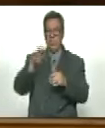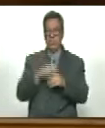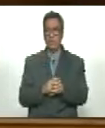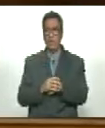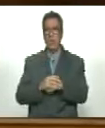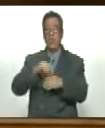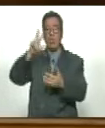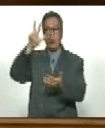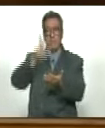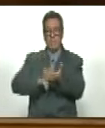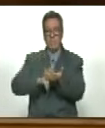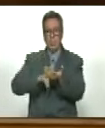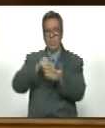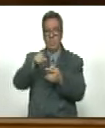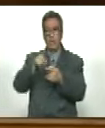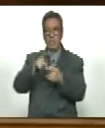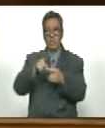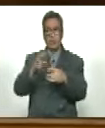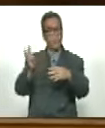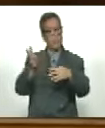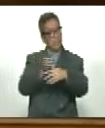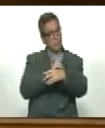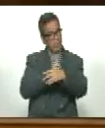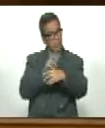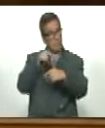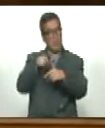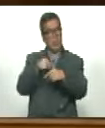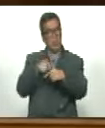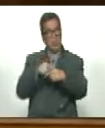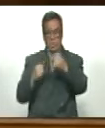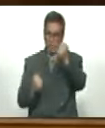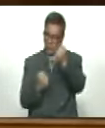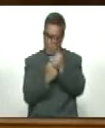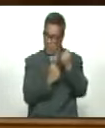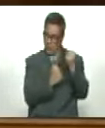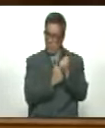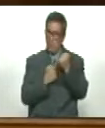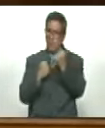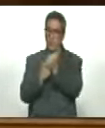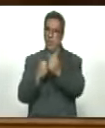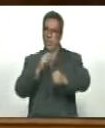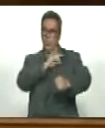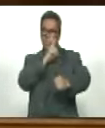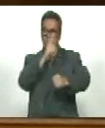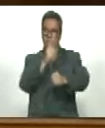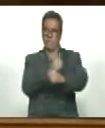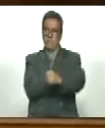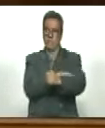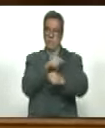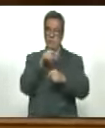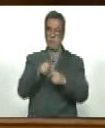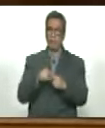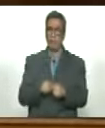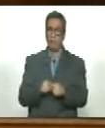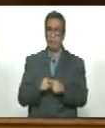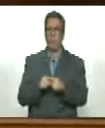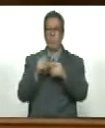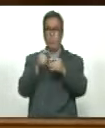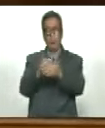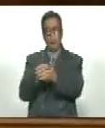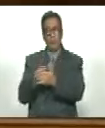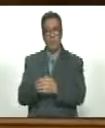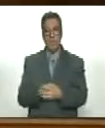y aprobar con prontitud y apoyar con fuerza, sobre todo, el